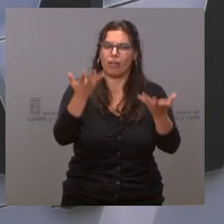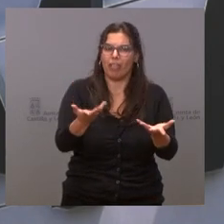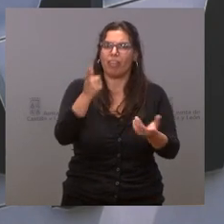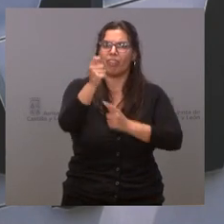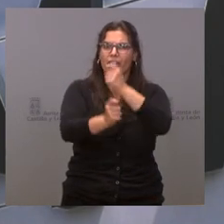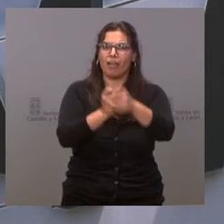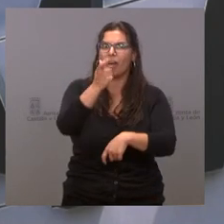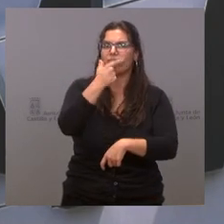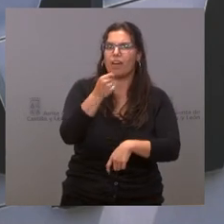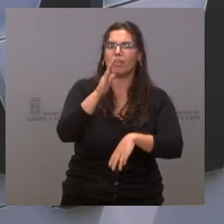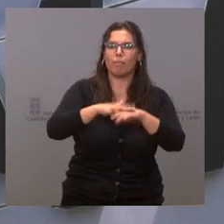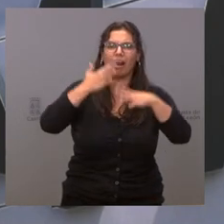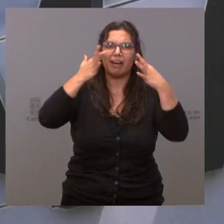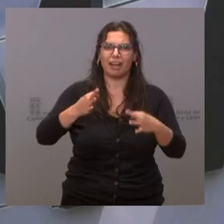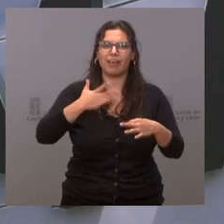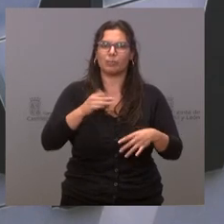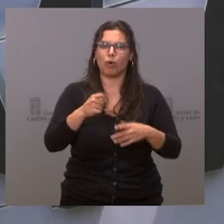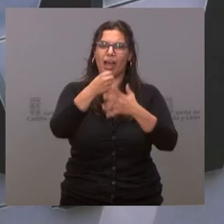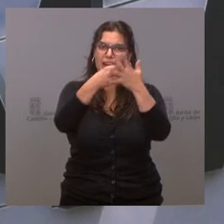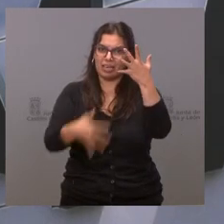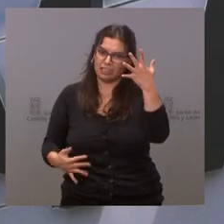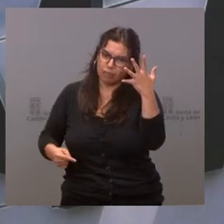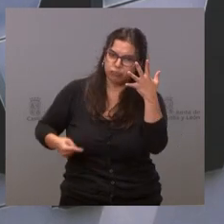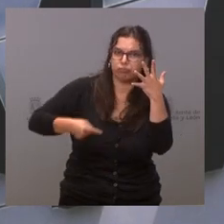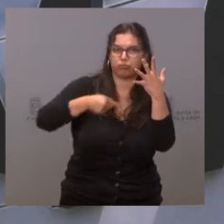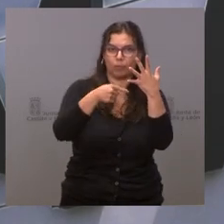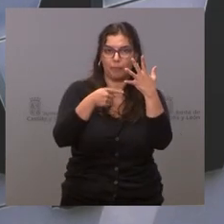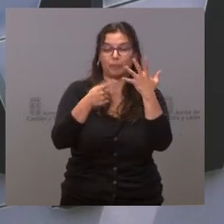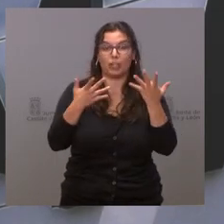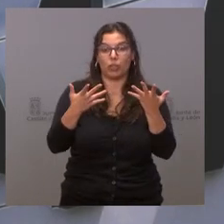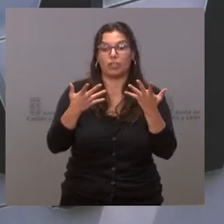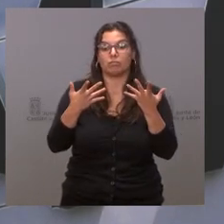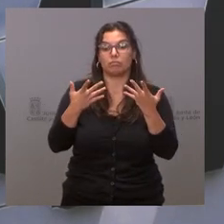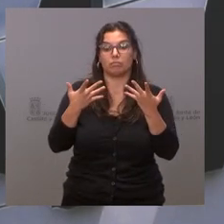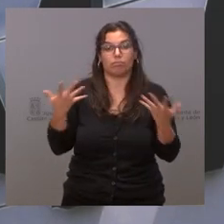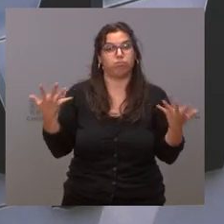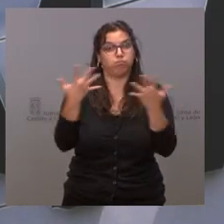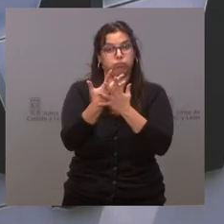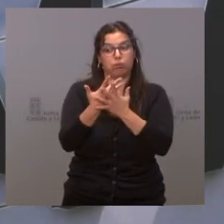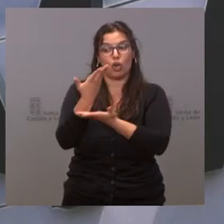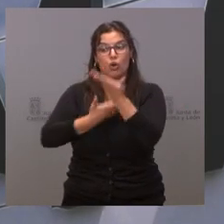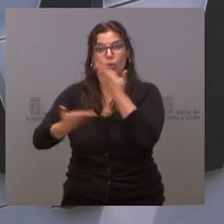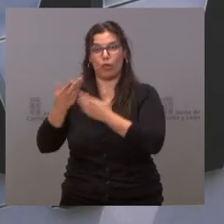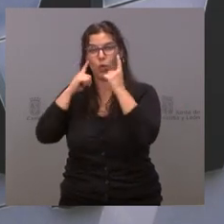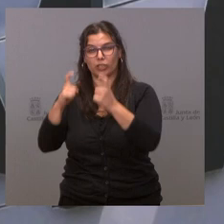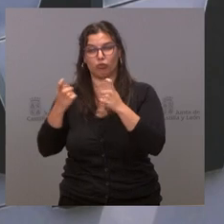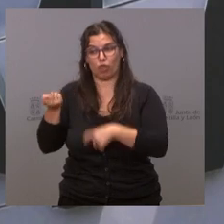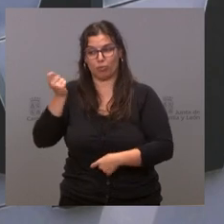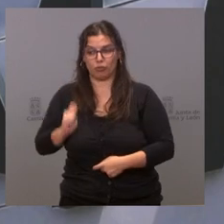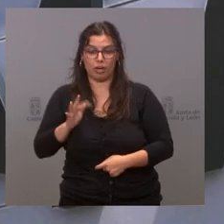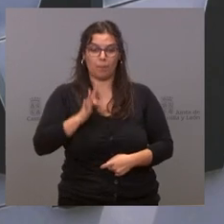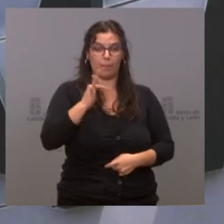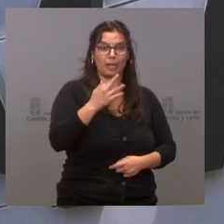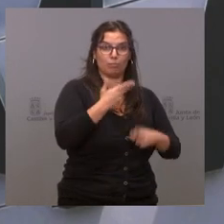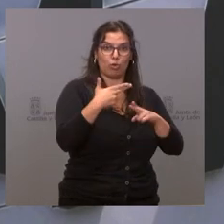sea una realidad y yo creo que esa conjunción el esfuerzo y la colaboración de los profesionales y la voluntad